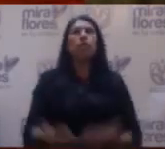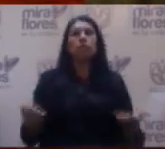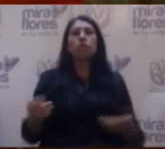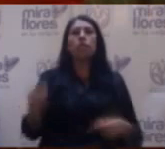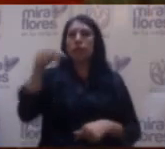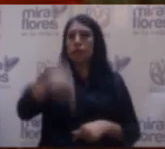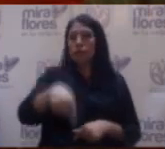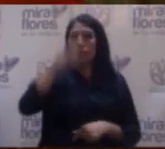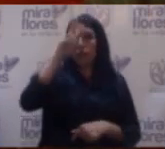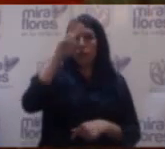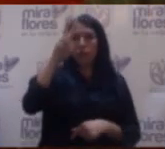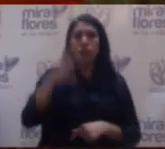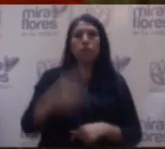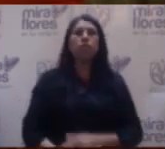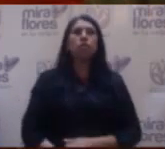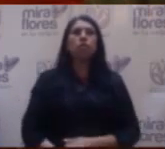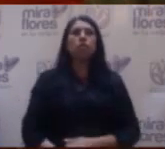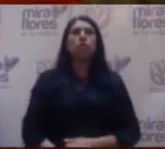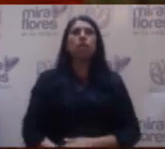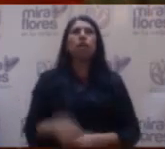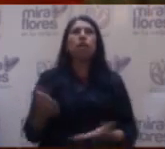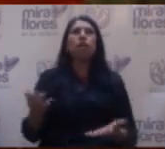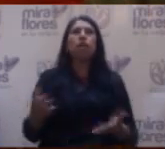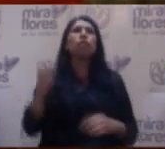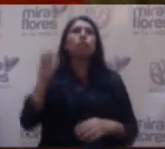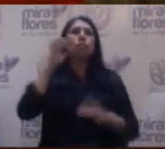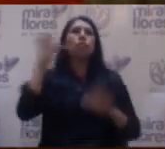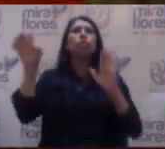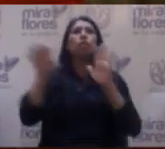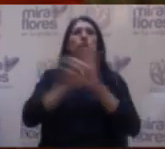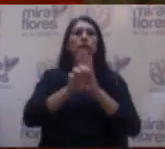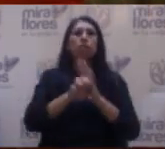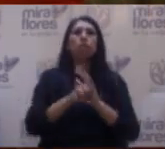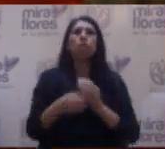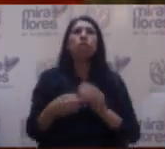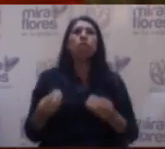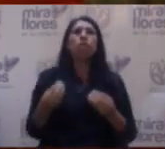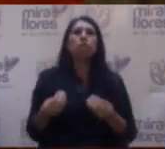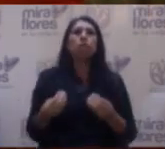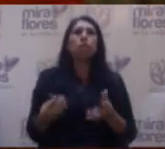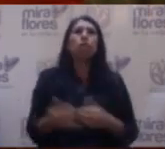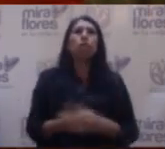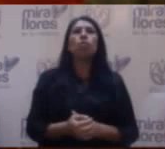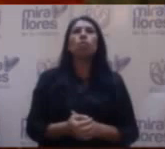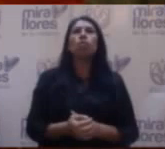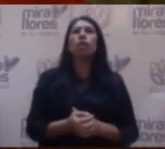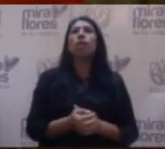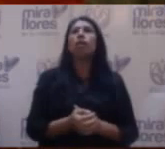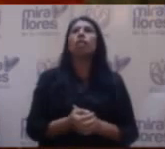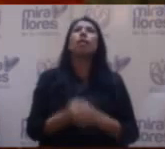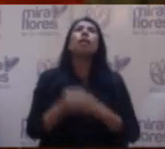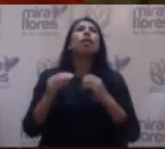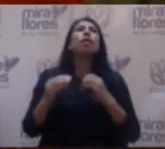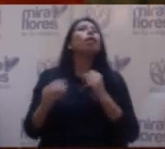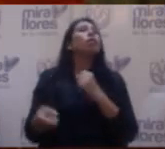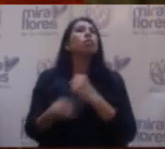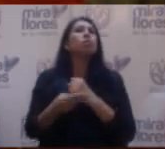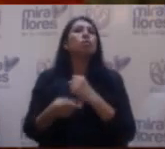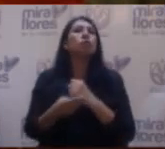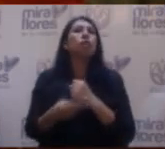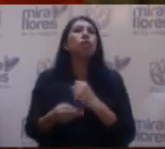del Perú, se ha tomado como ejemplo la buena práctica en seguridad ciudadana del